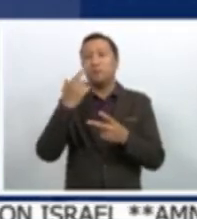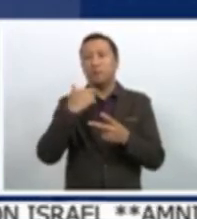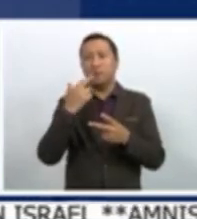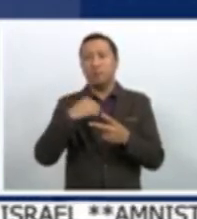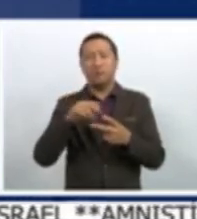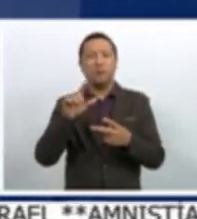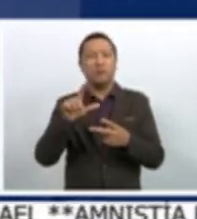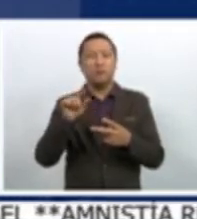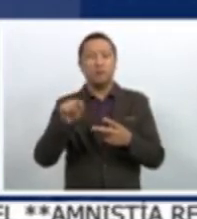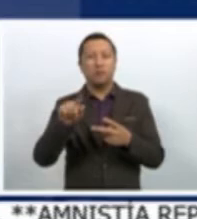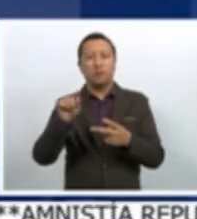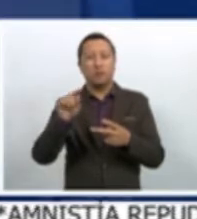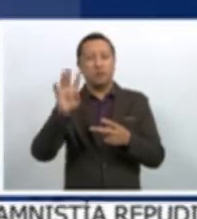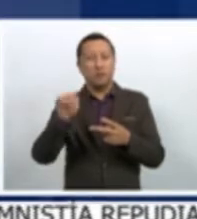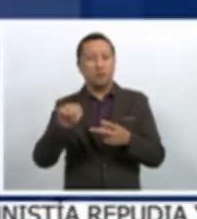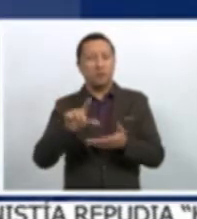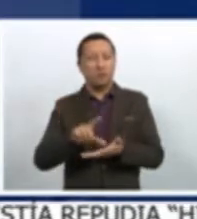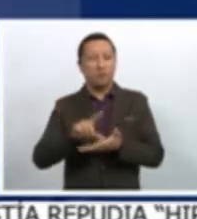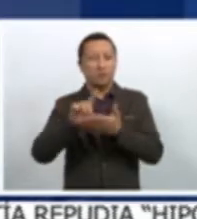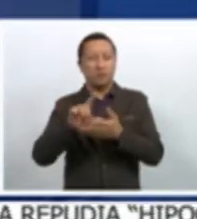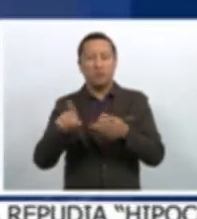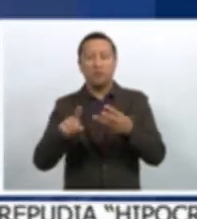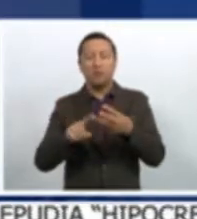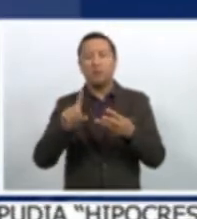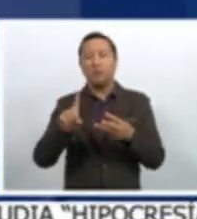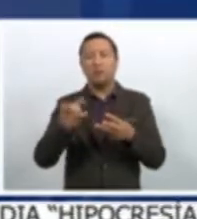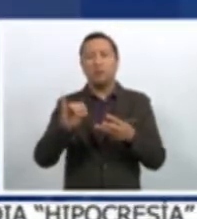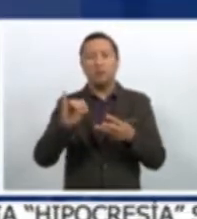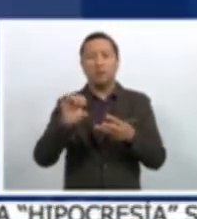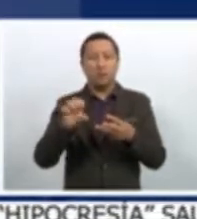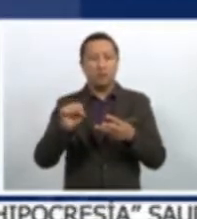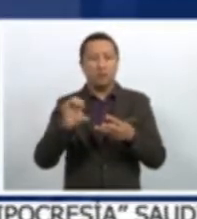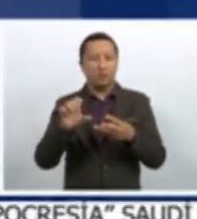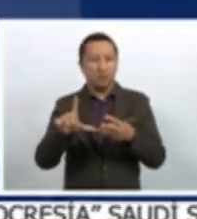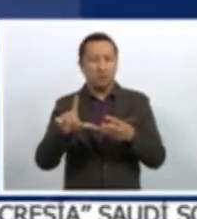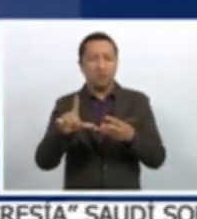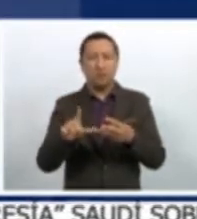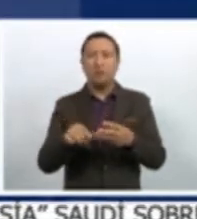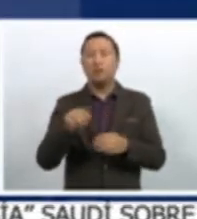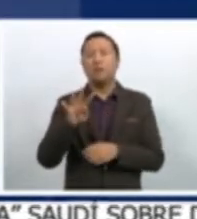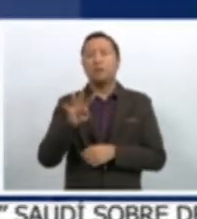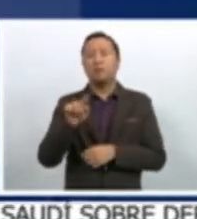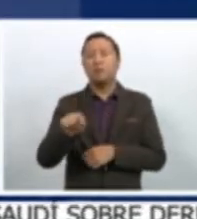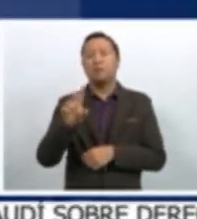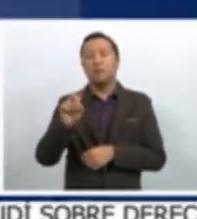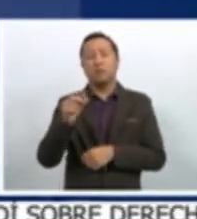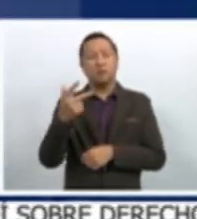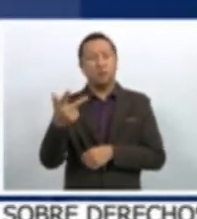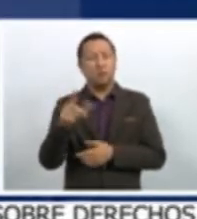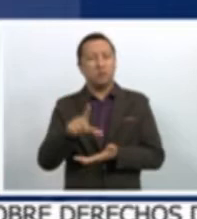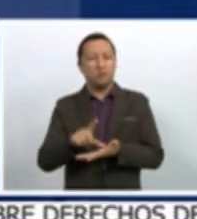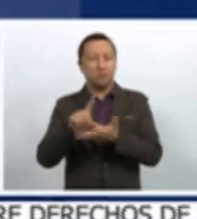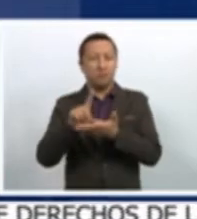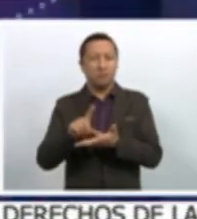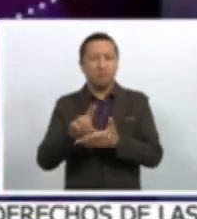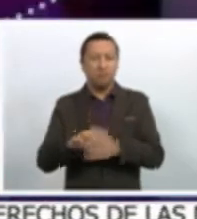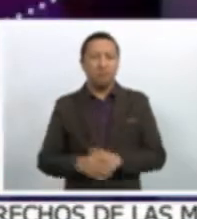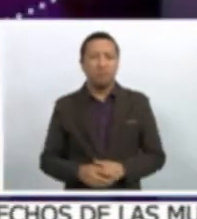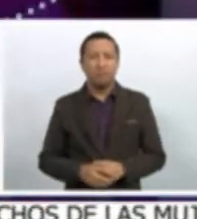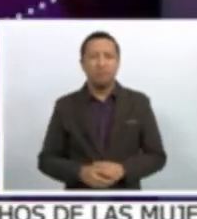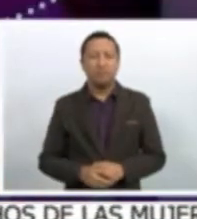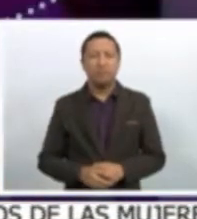Premium en 17,79 y por otra parte el diésel está en 19 pesos con 38